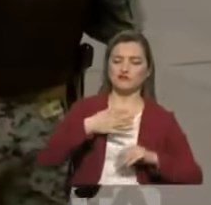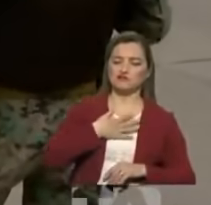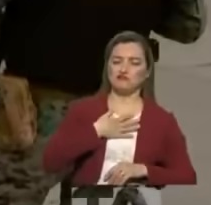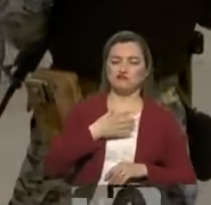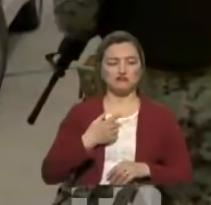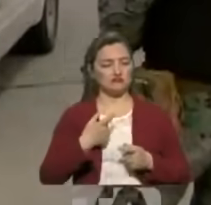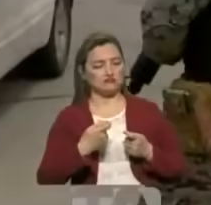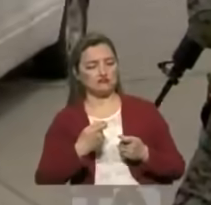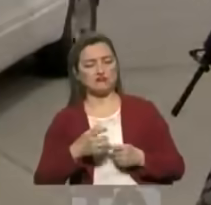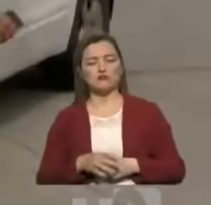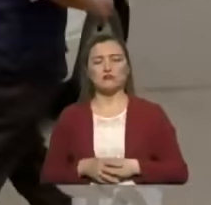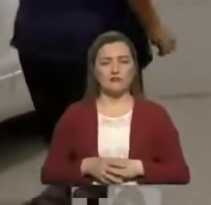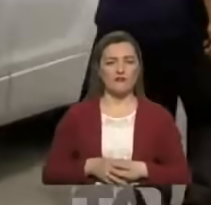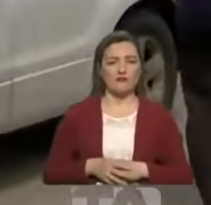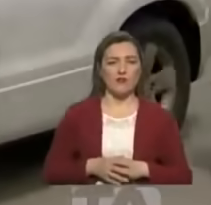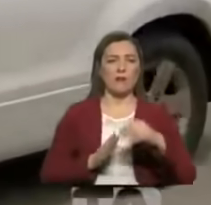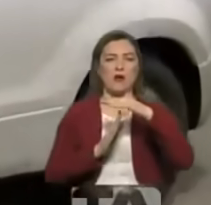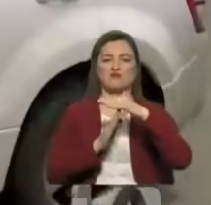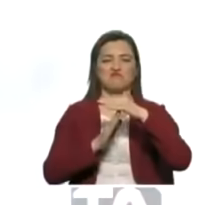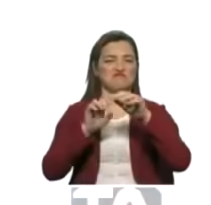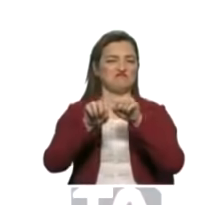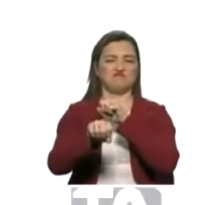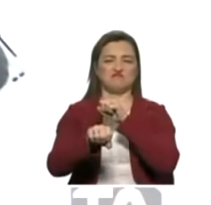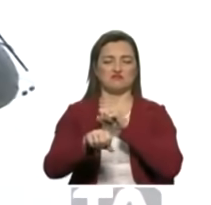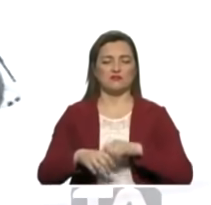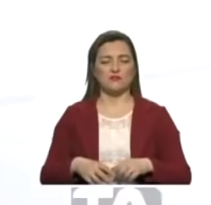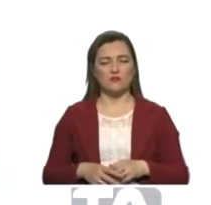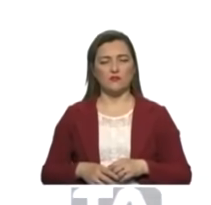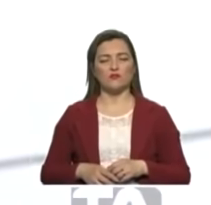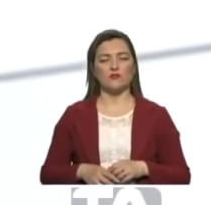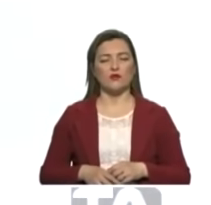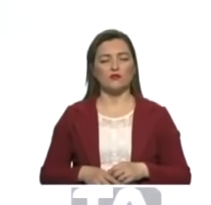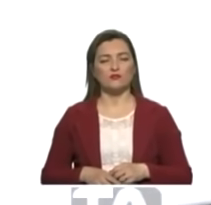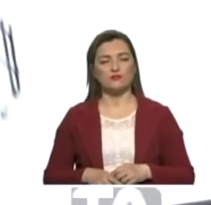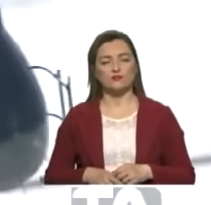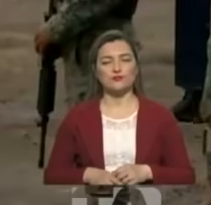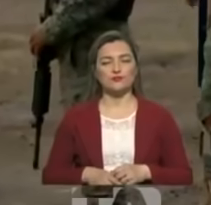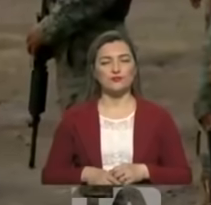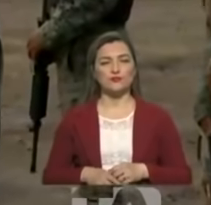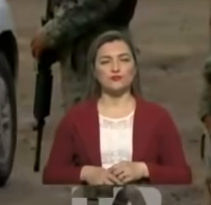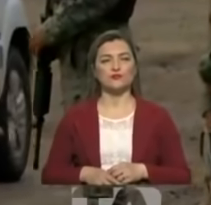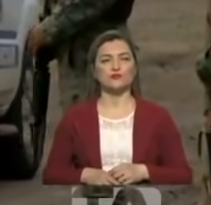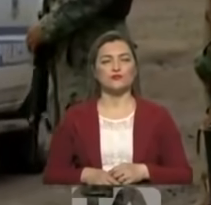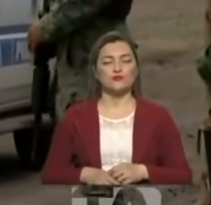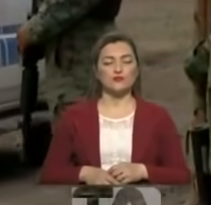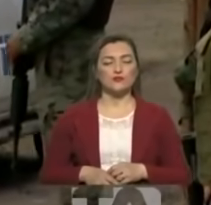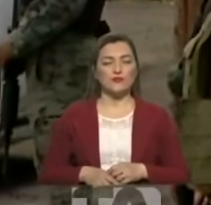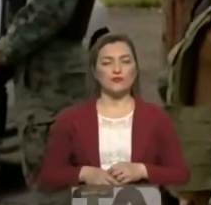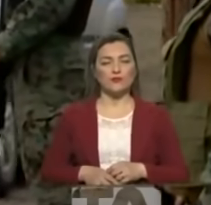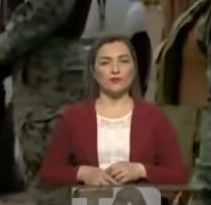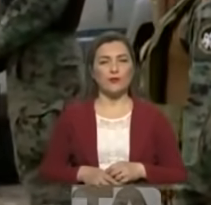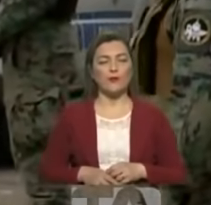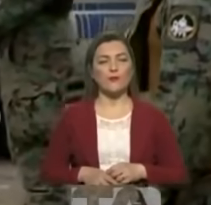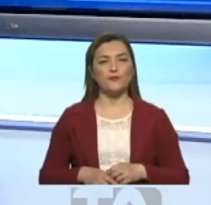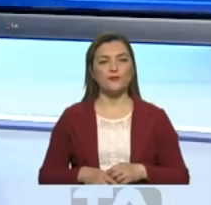más rompieron la aparente tregua que existía. Con imágenes de Eddie Robalino en Guayaquil, Carlos Acoto,